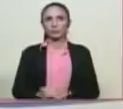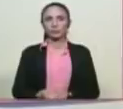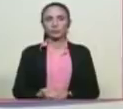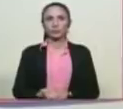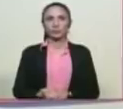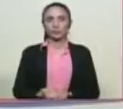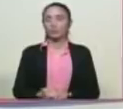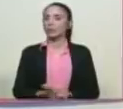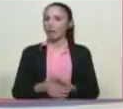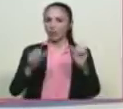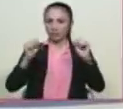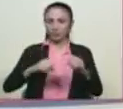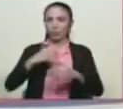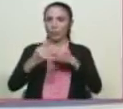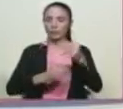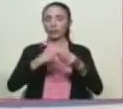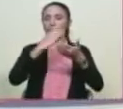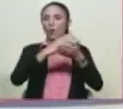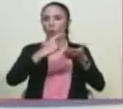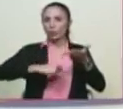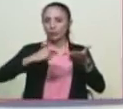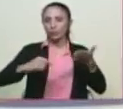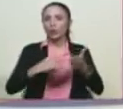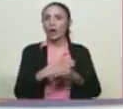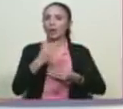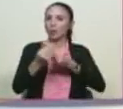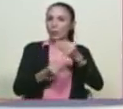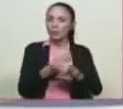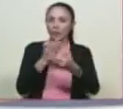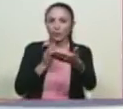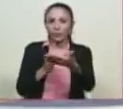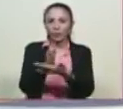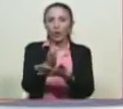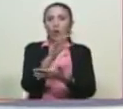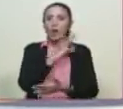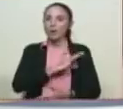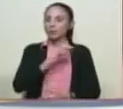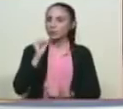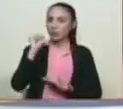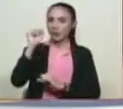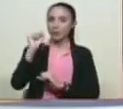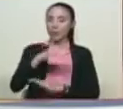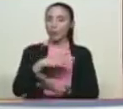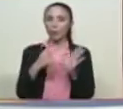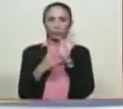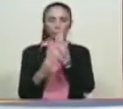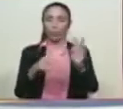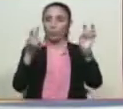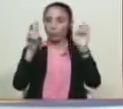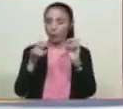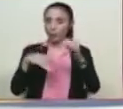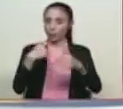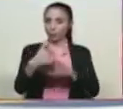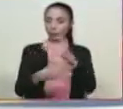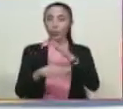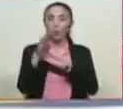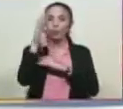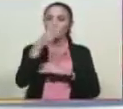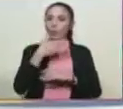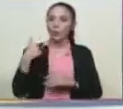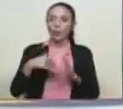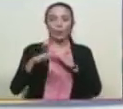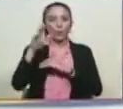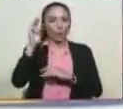un contrato colectivo vía al socialismo. Es un contrato colectivo progresista, moderno, avanzado, de futuro.